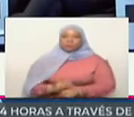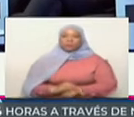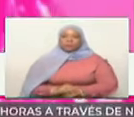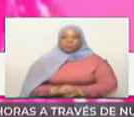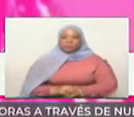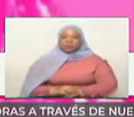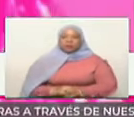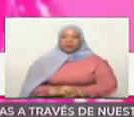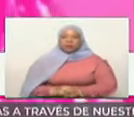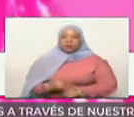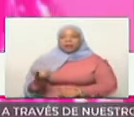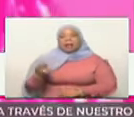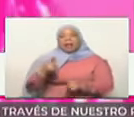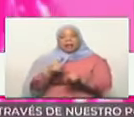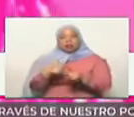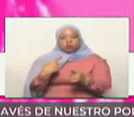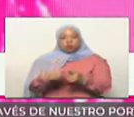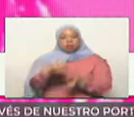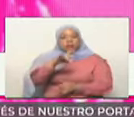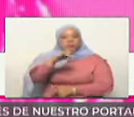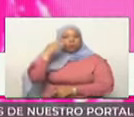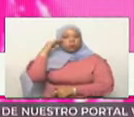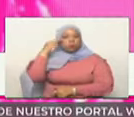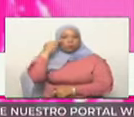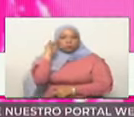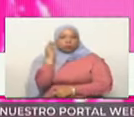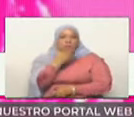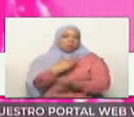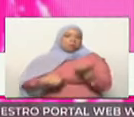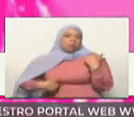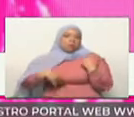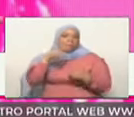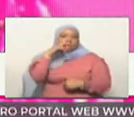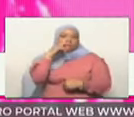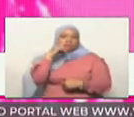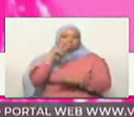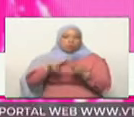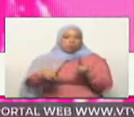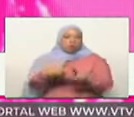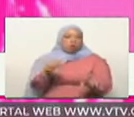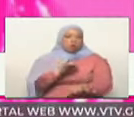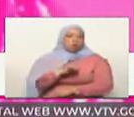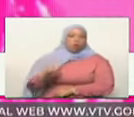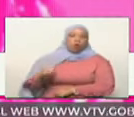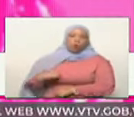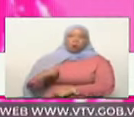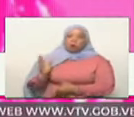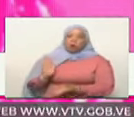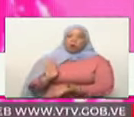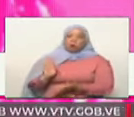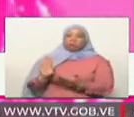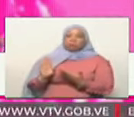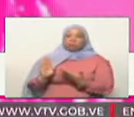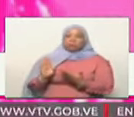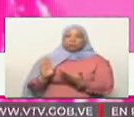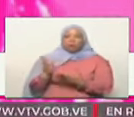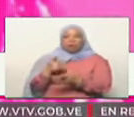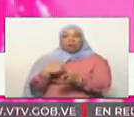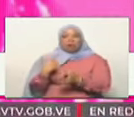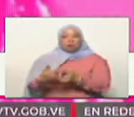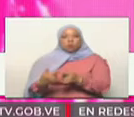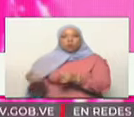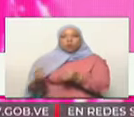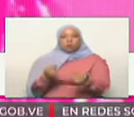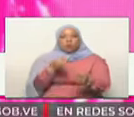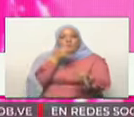se tilda de aislado, presidente supuestamente paria, solo. Y ahí, antes de entrar en los